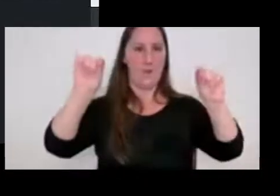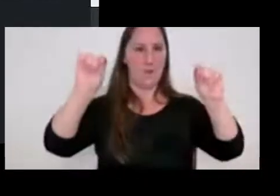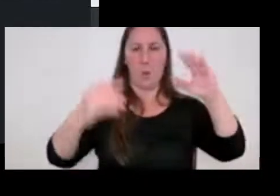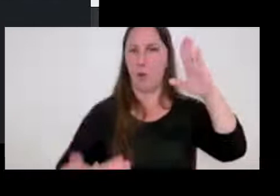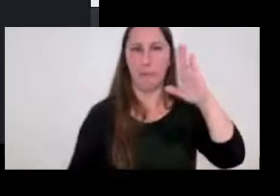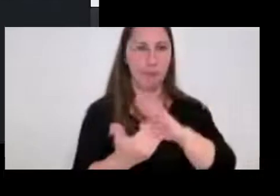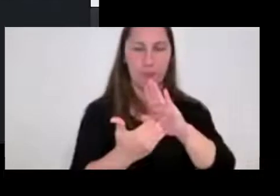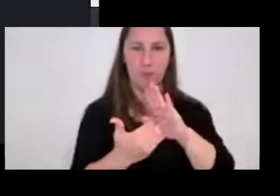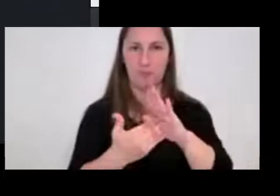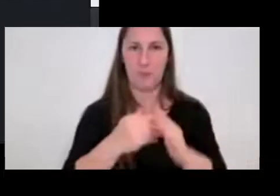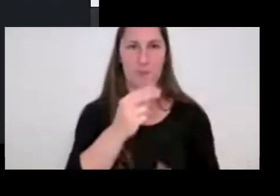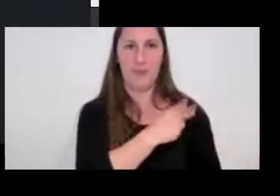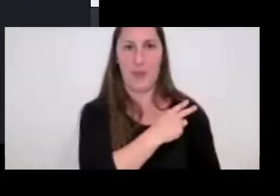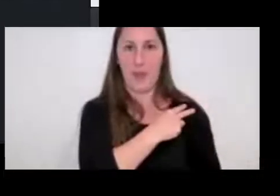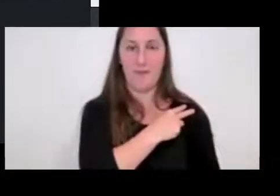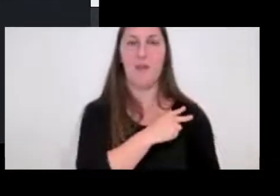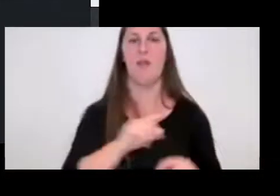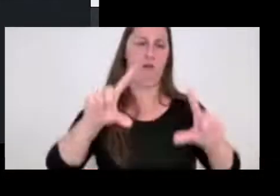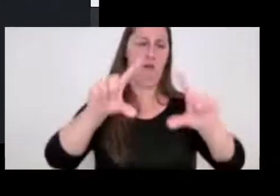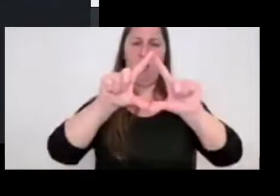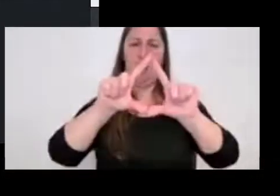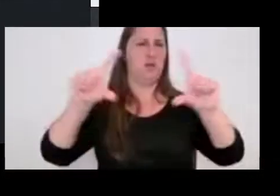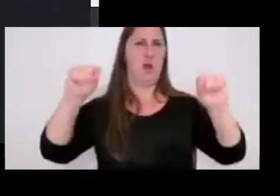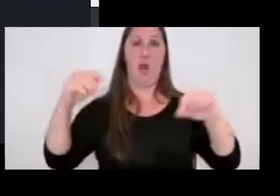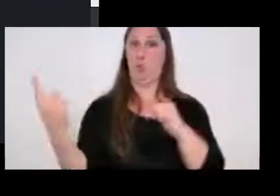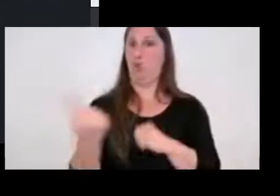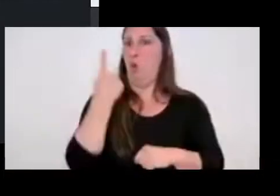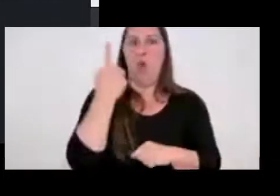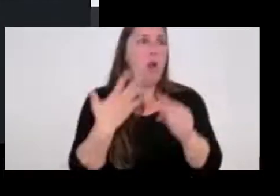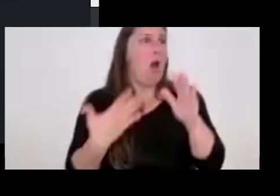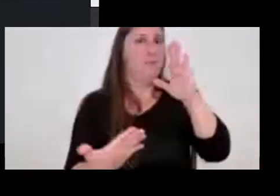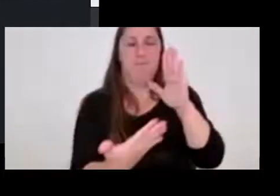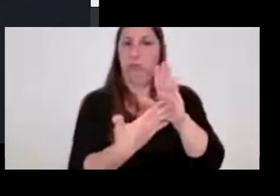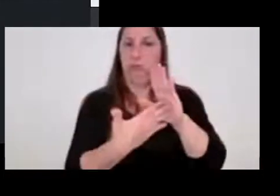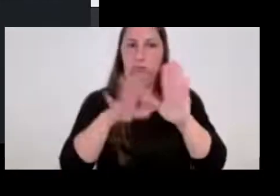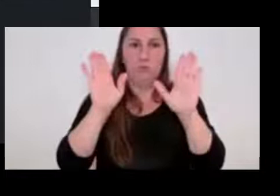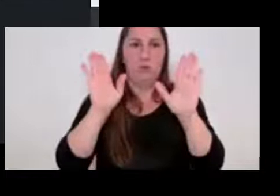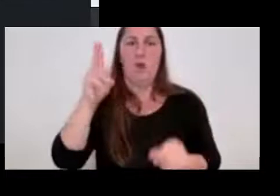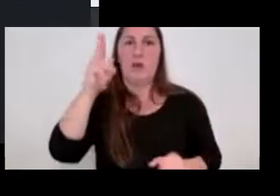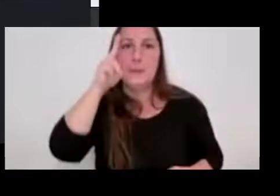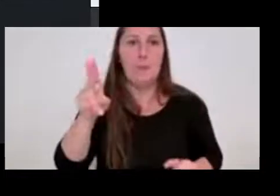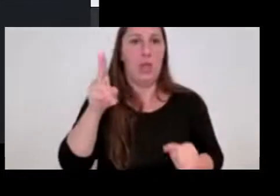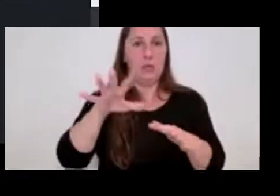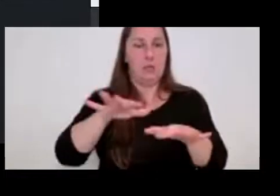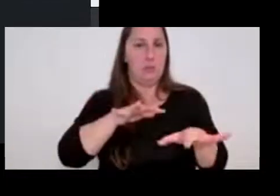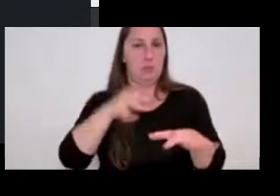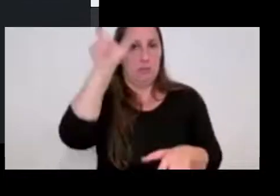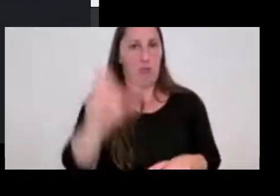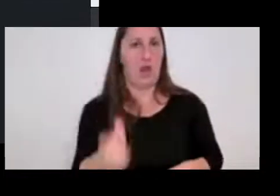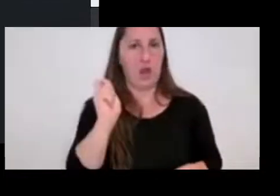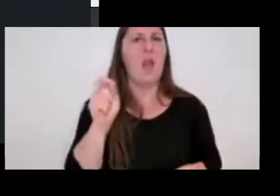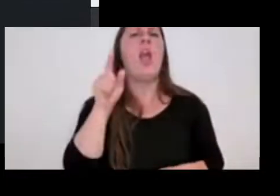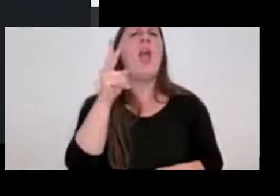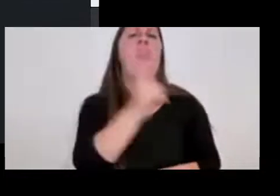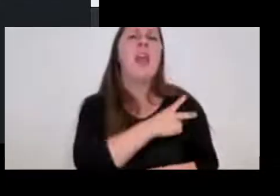¿no? Tenían esos carteles y eran una autoridad el jefe de personal, imponía respeto, etcétera, etcétera. ¿Qué hacía el jefe de personal en